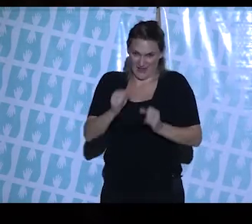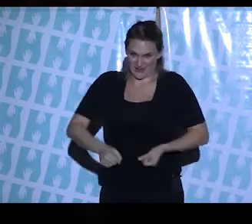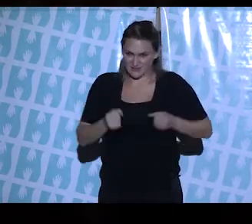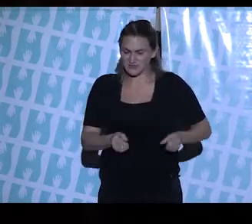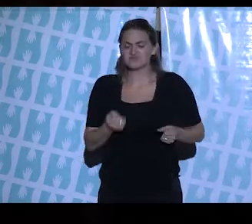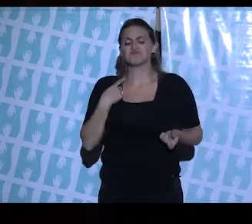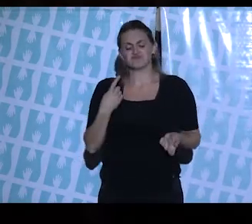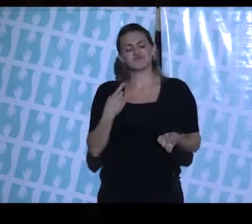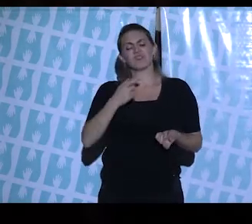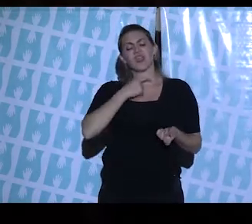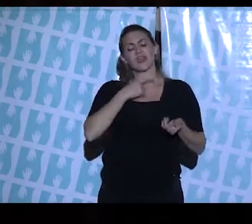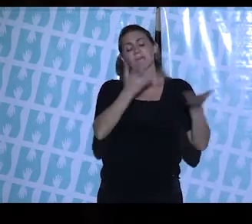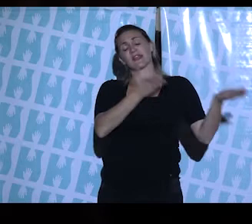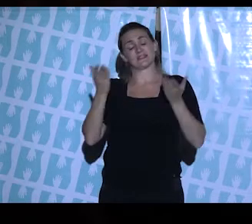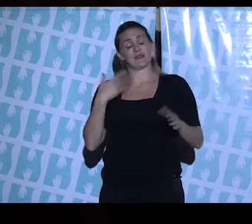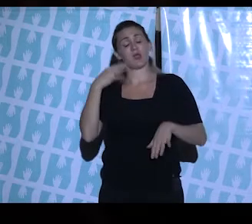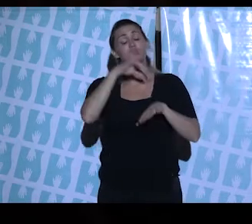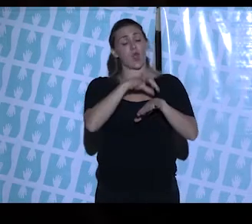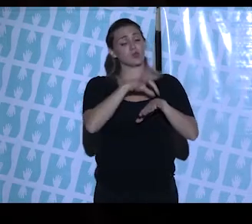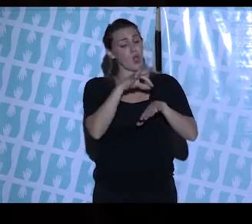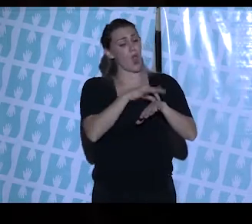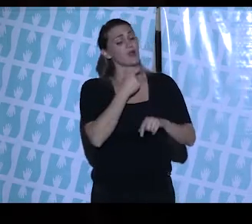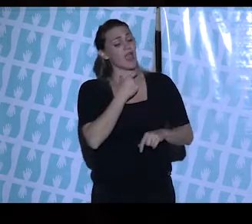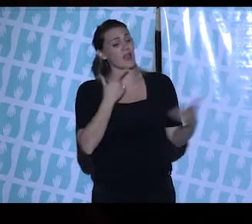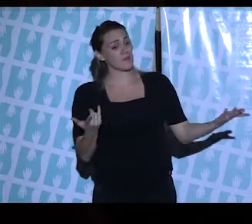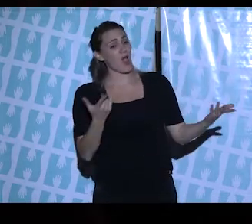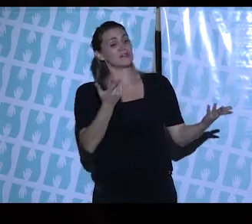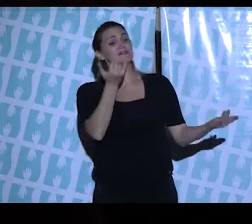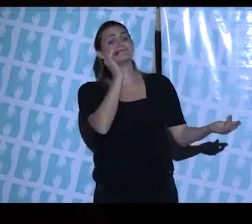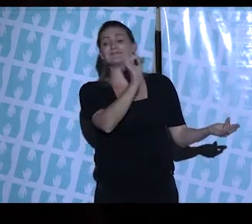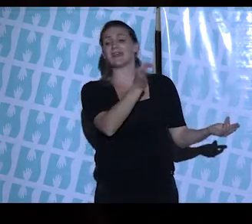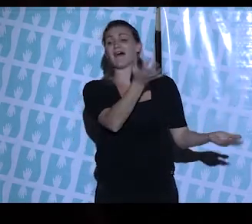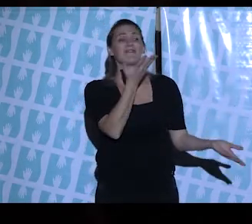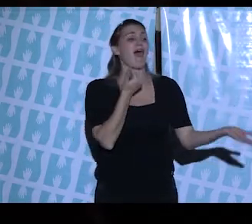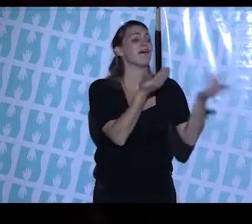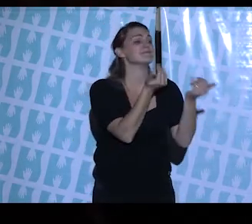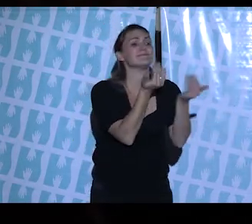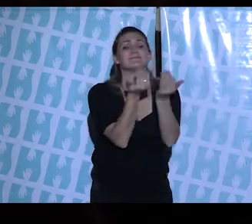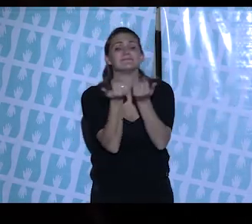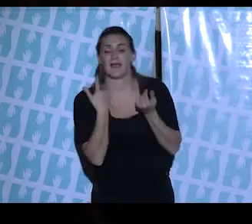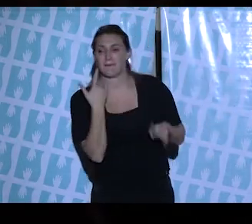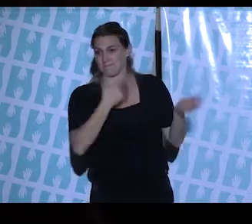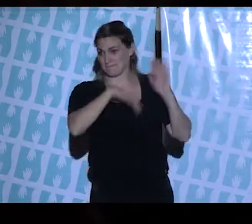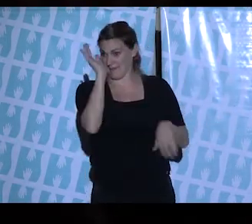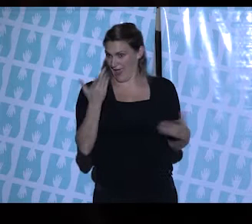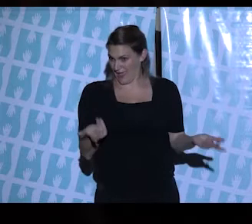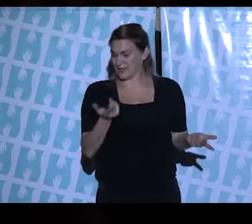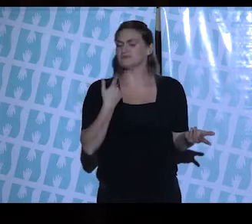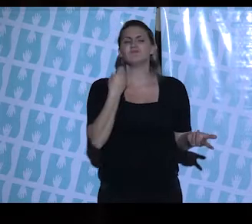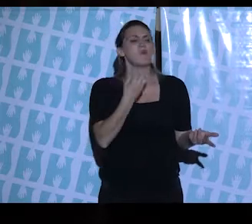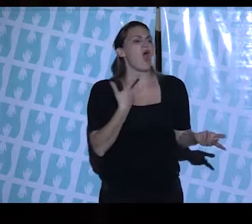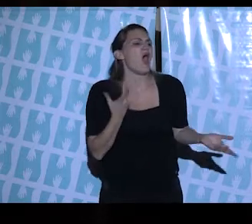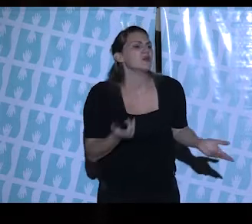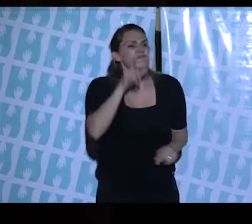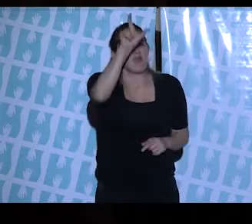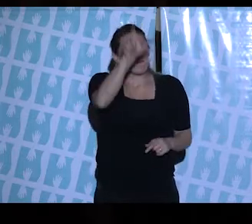lo siguiente: doctor, queremos saber más acerca de la enfermedad de Parkinson porque cuando uno le hacen un